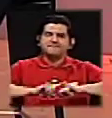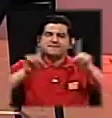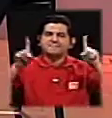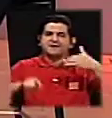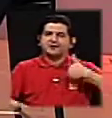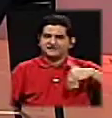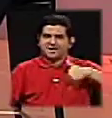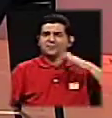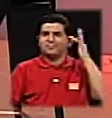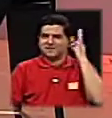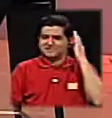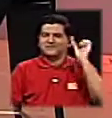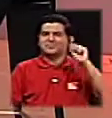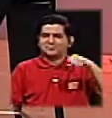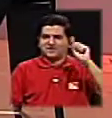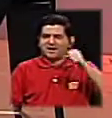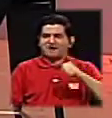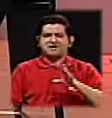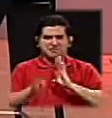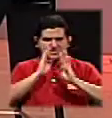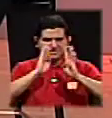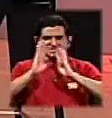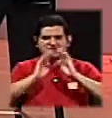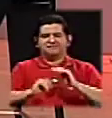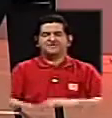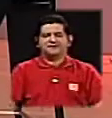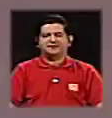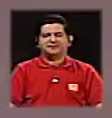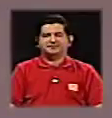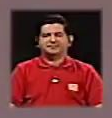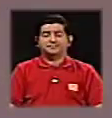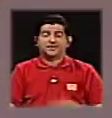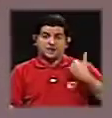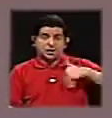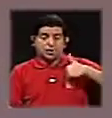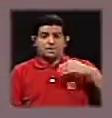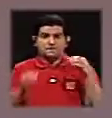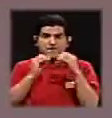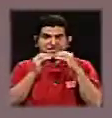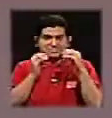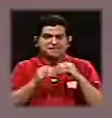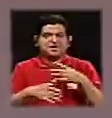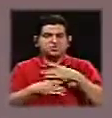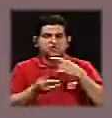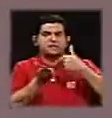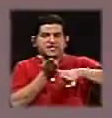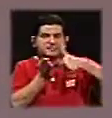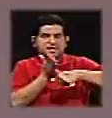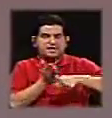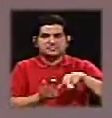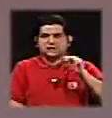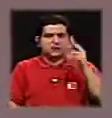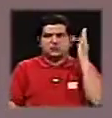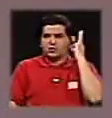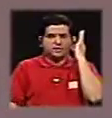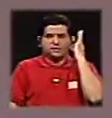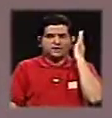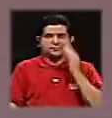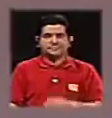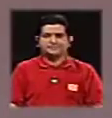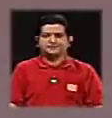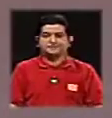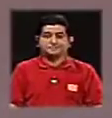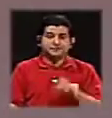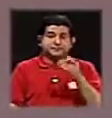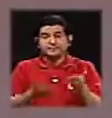hombres y mujeres, ¿verdad?, que lo conversábamos, y es que los hombres tienen mayor tendencia a votar que las mujeres. Entonces